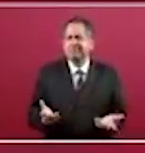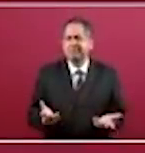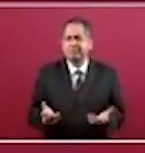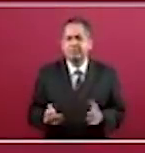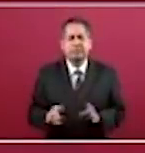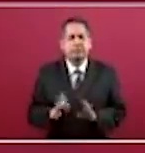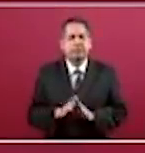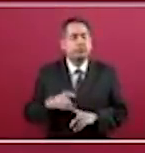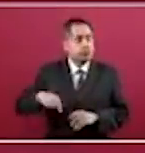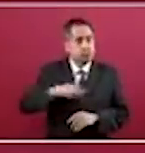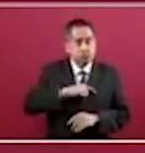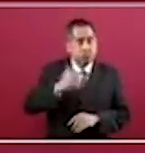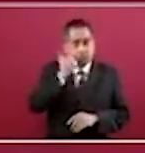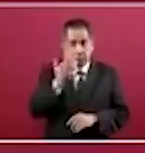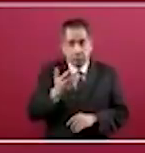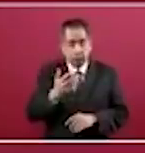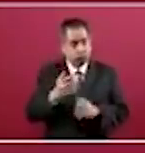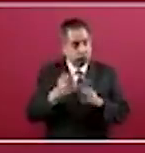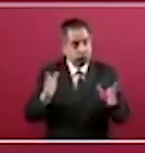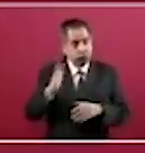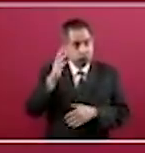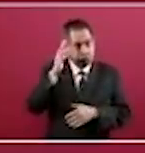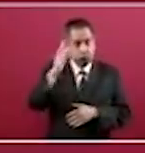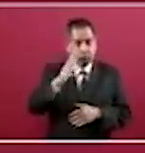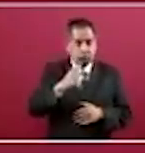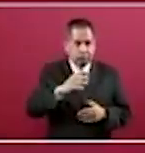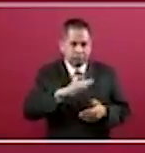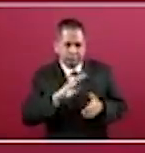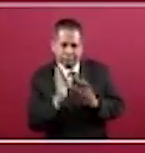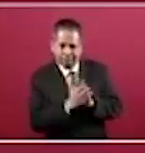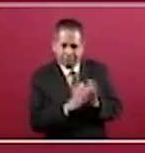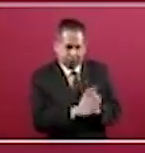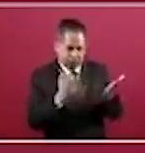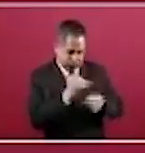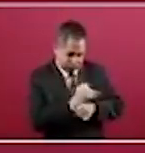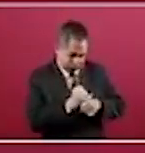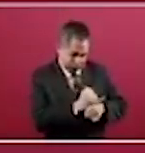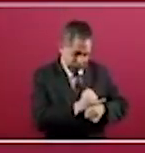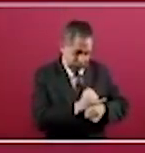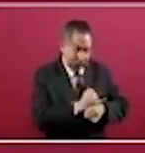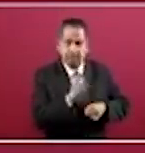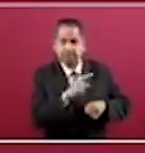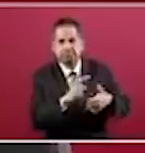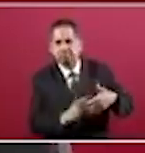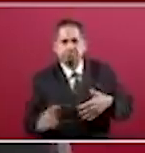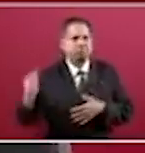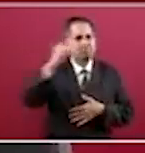y que si queremos abrir los expedientes, que empecemos por los de